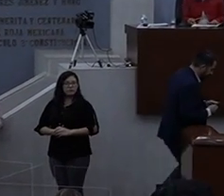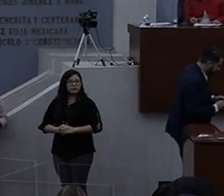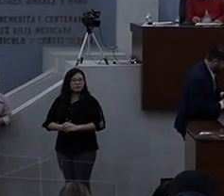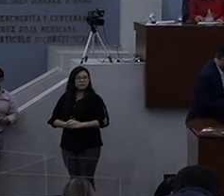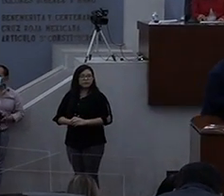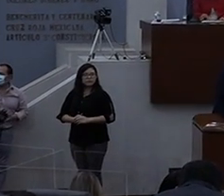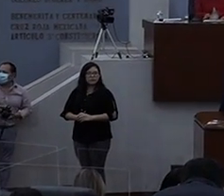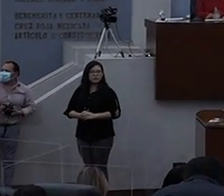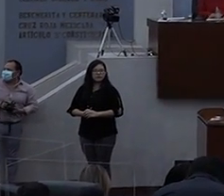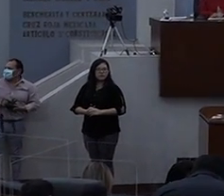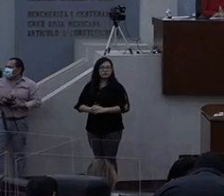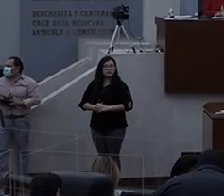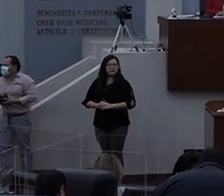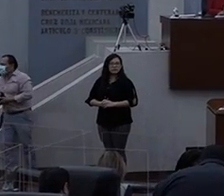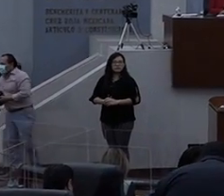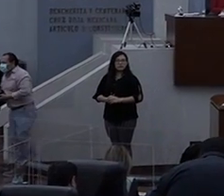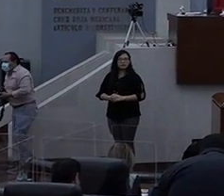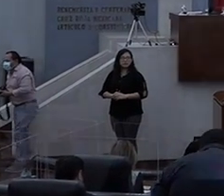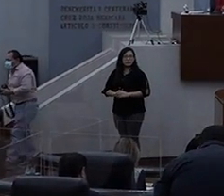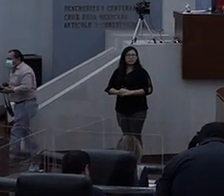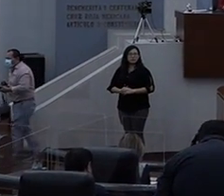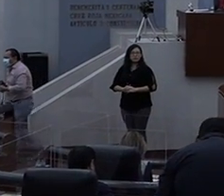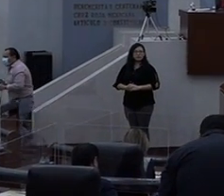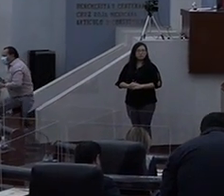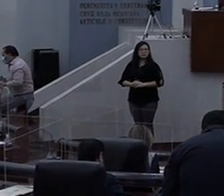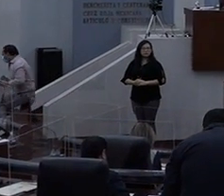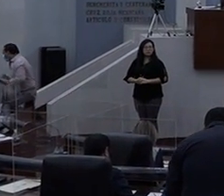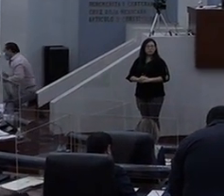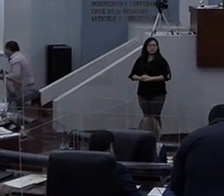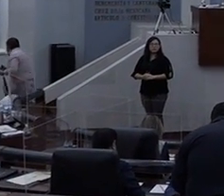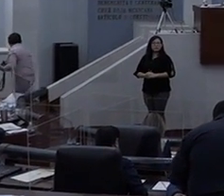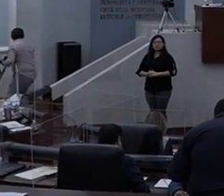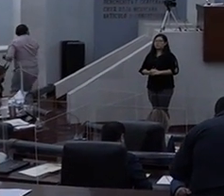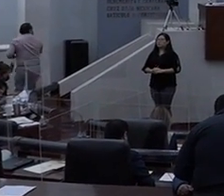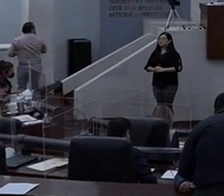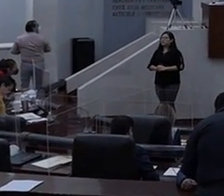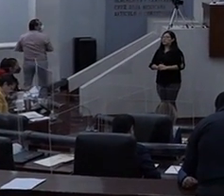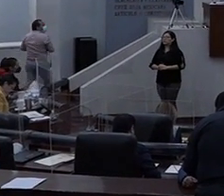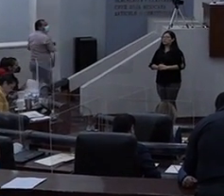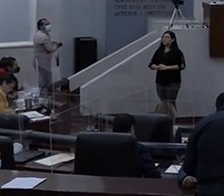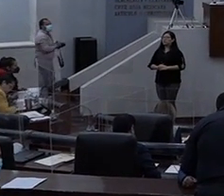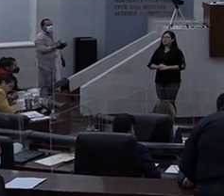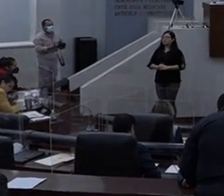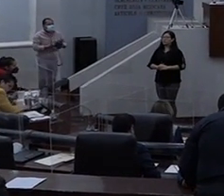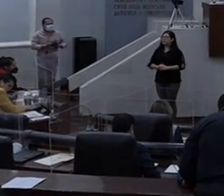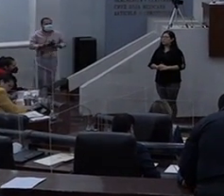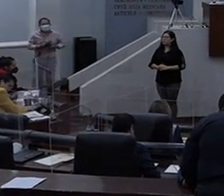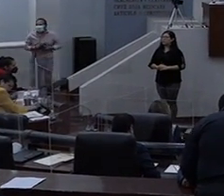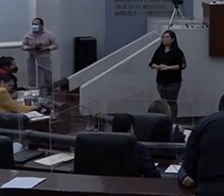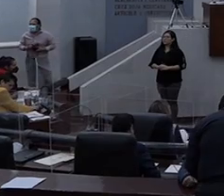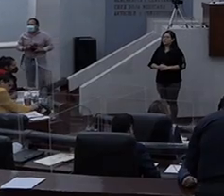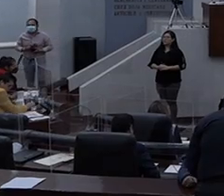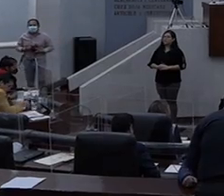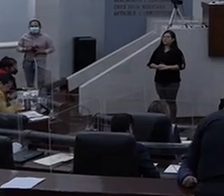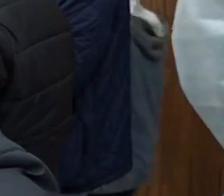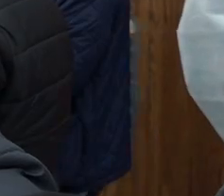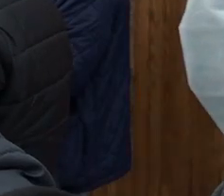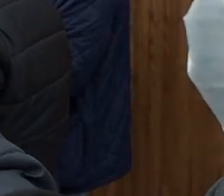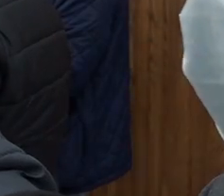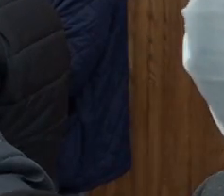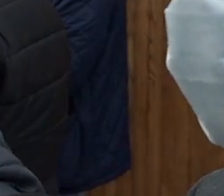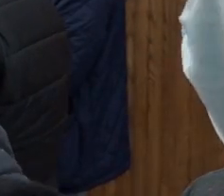solo hizo un pronunciamiento político al decir también que fue un hecho inédito porque nunca se había votado en contra del trabajo de la auditoría superior del estado